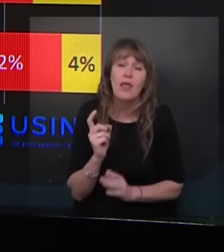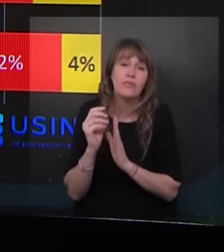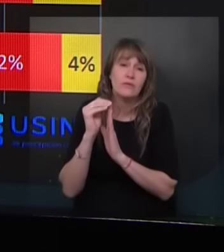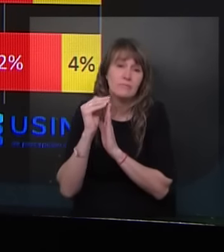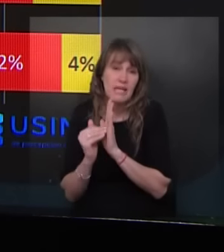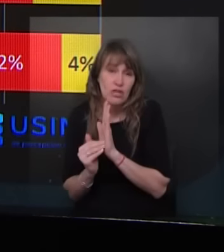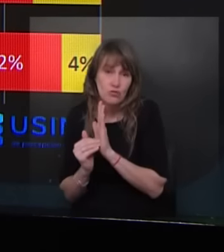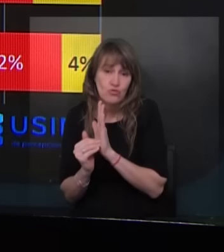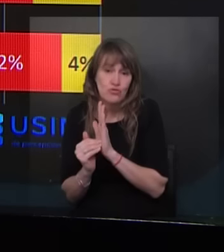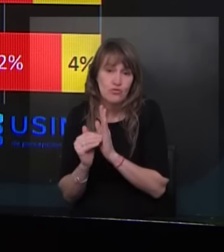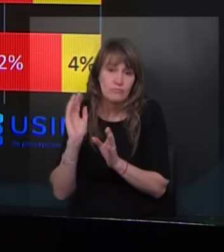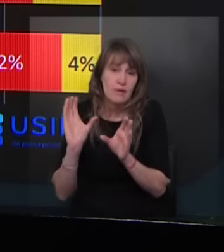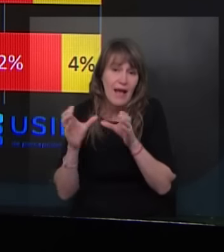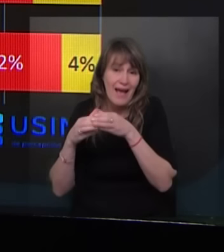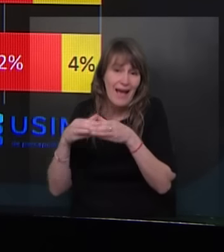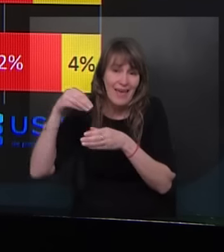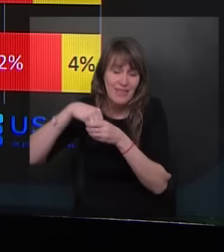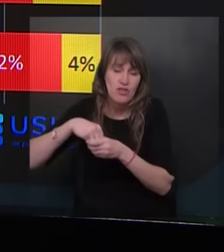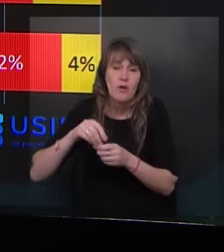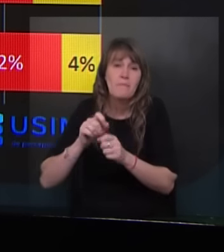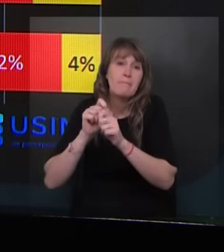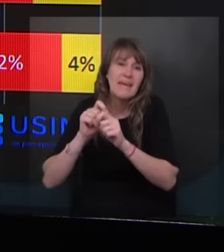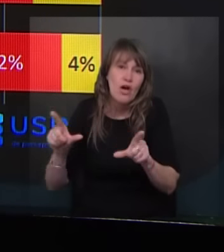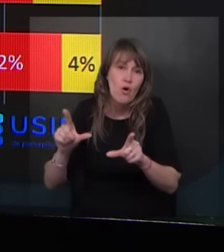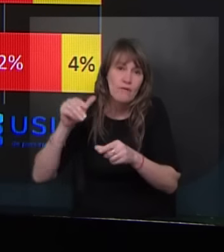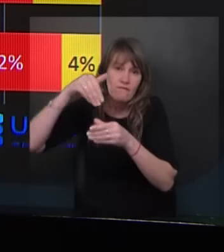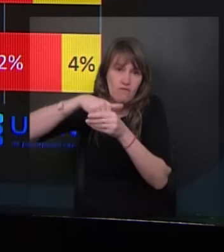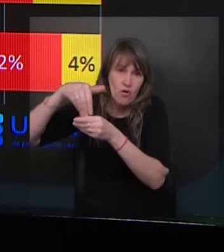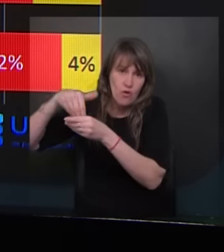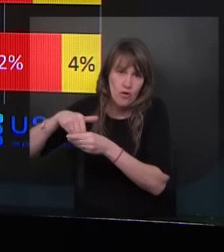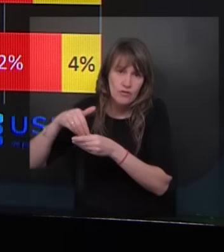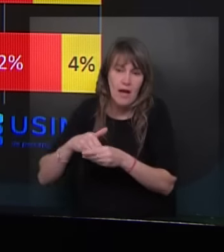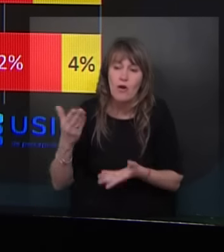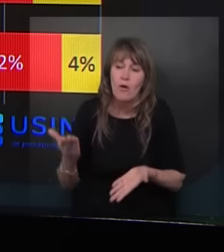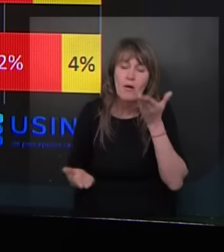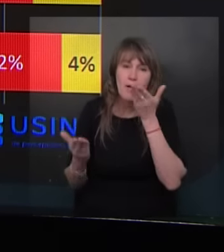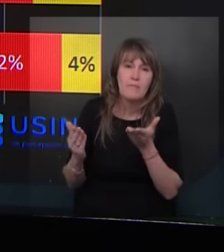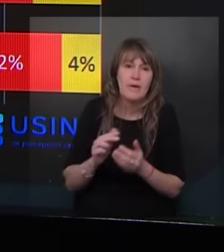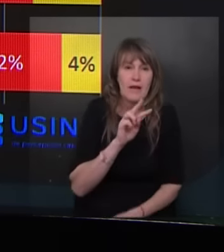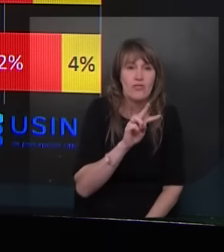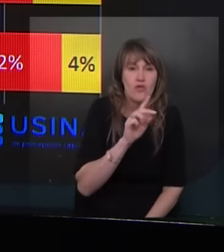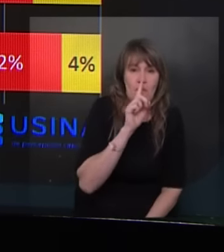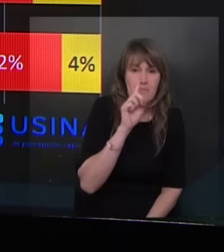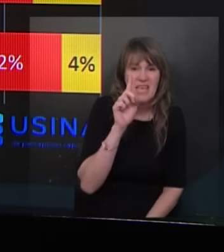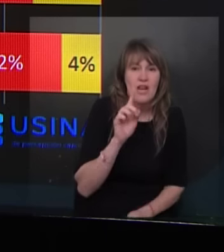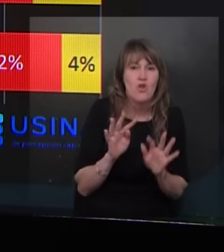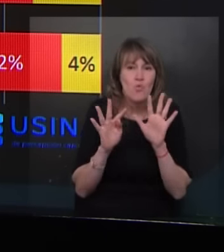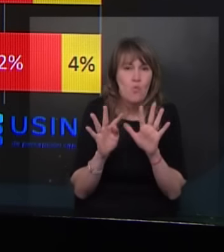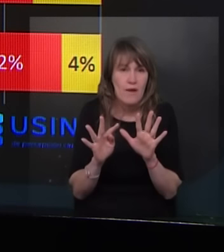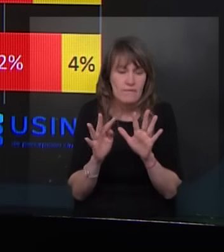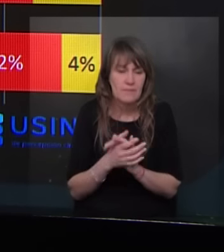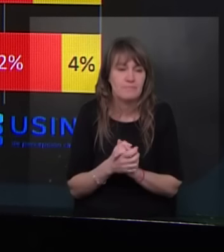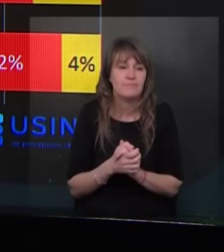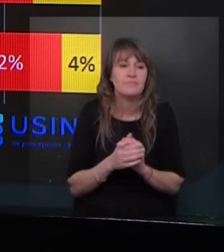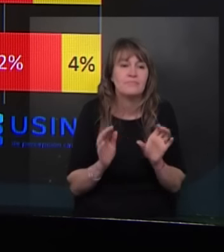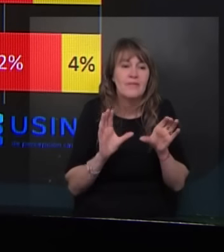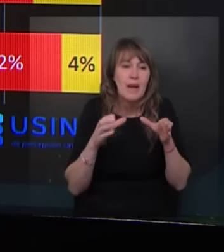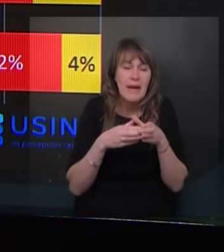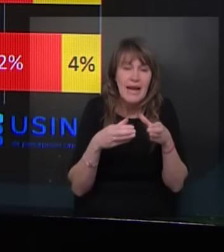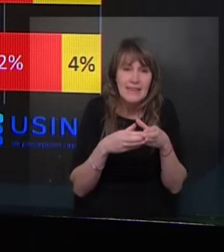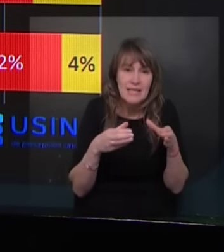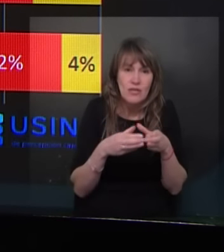paralelismo vemos que tuvo su peor votación en relación al 2009 claro O sea que claramente los partidos de de la